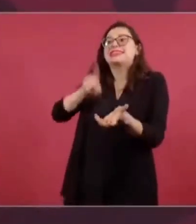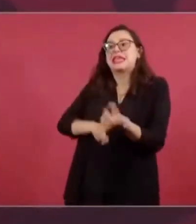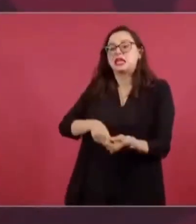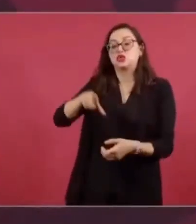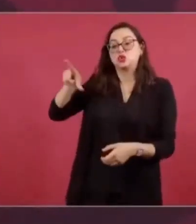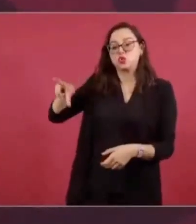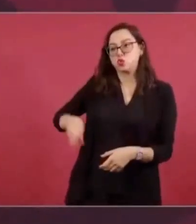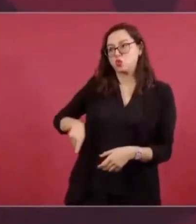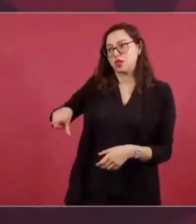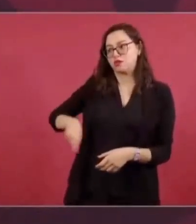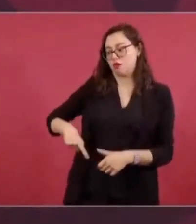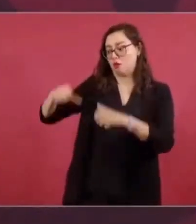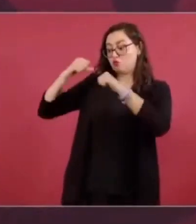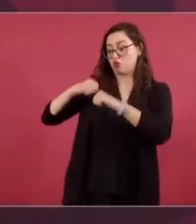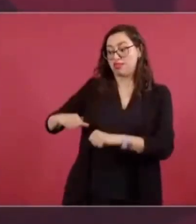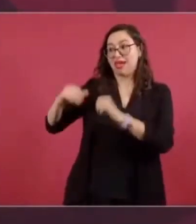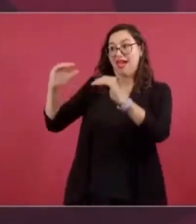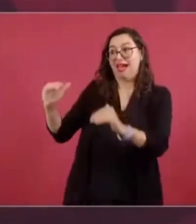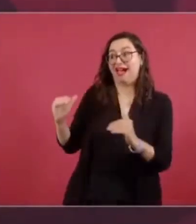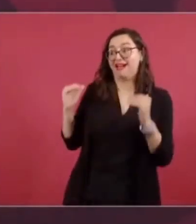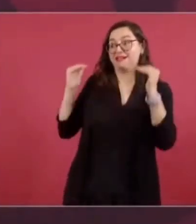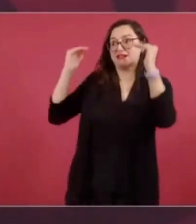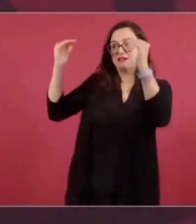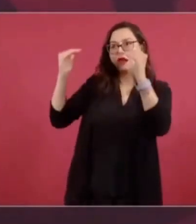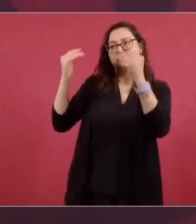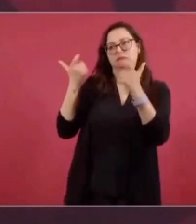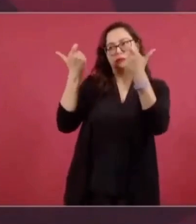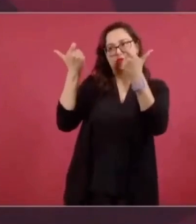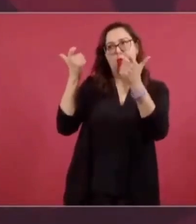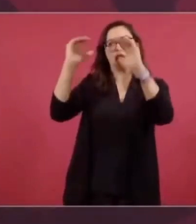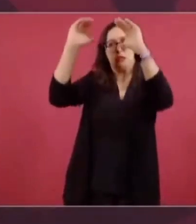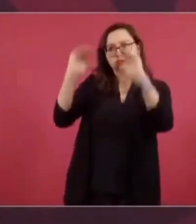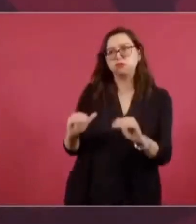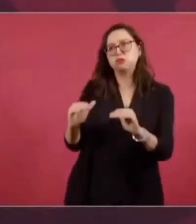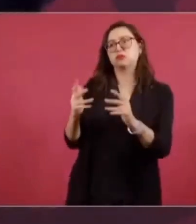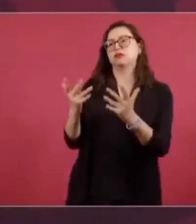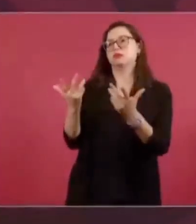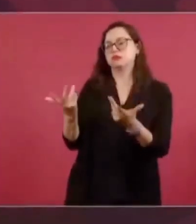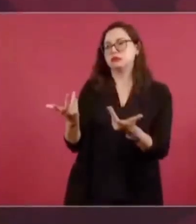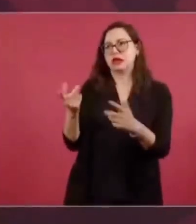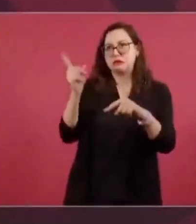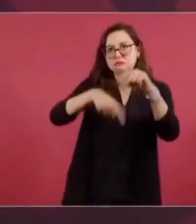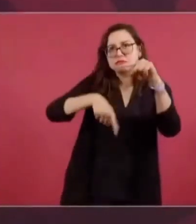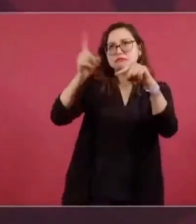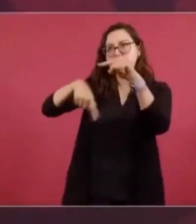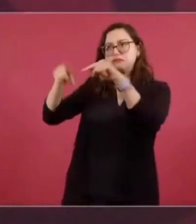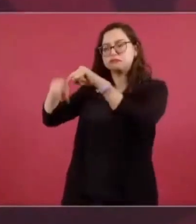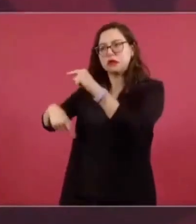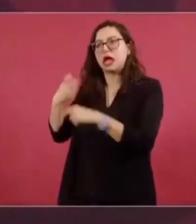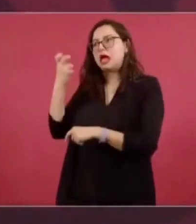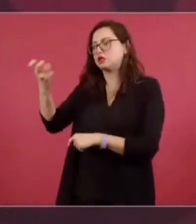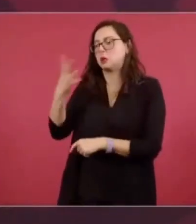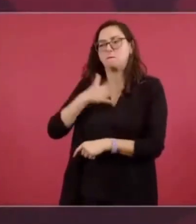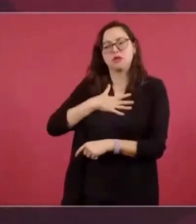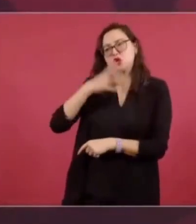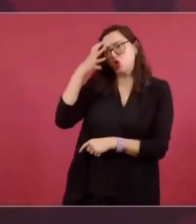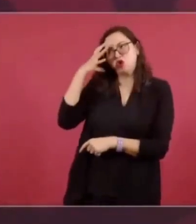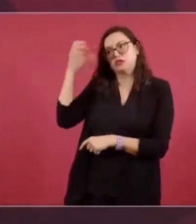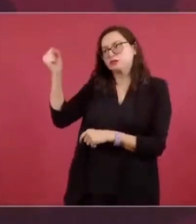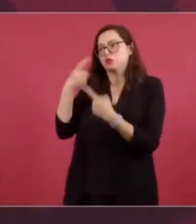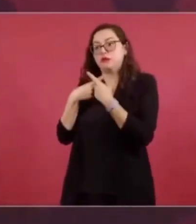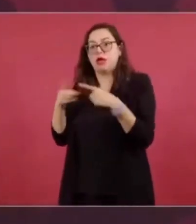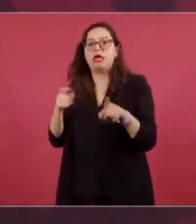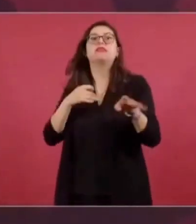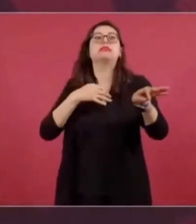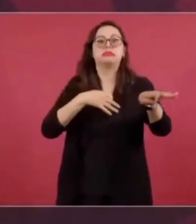quitar privilegios arriba, que era donde estaban los privilegios, no afectar a los